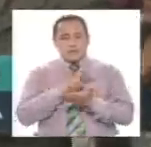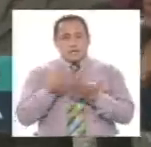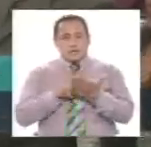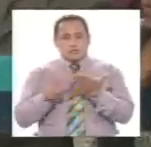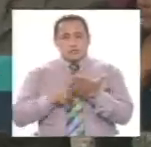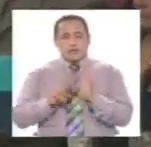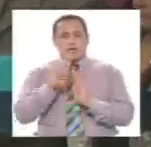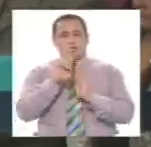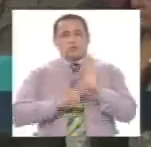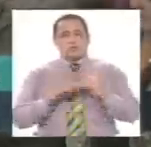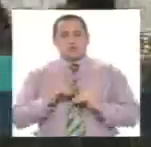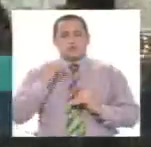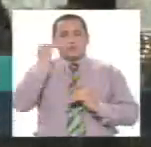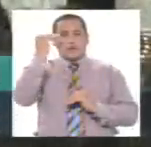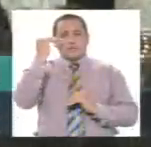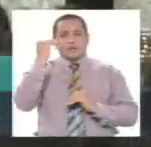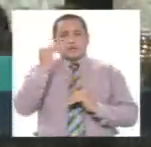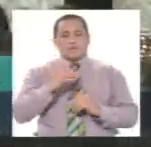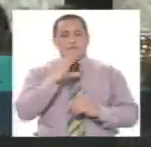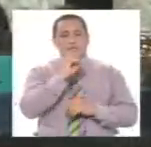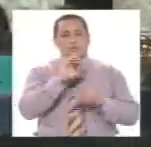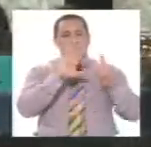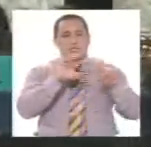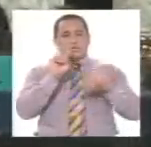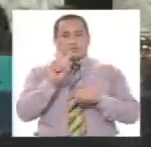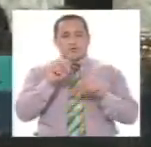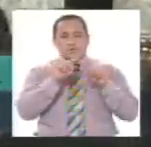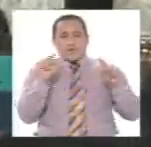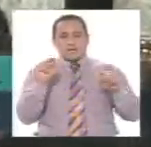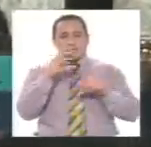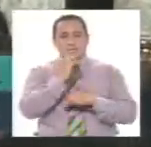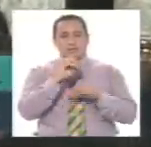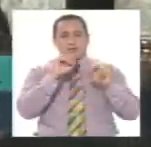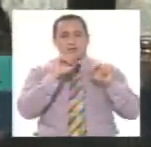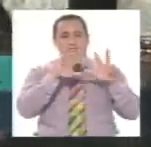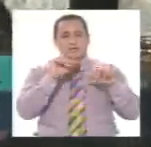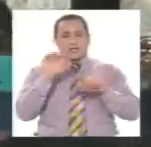lectura a las resoluciones supremas de la 072 a la